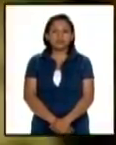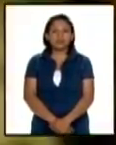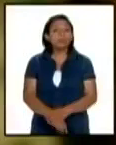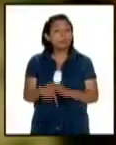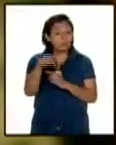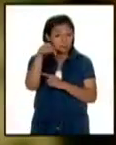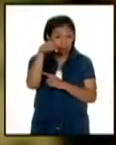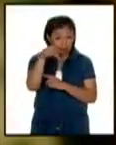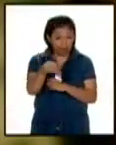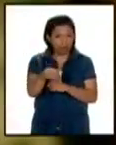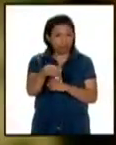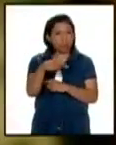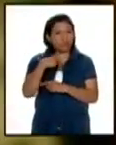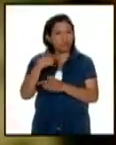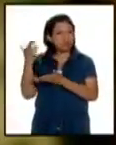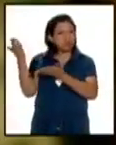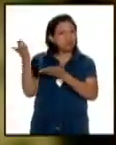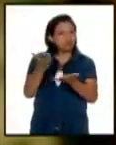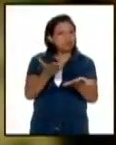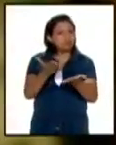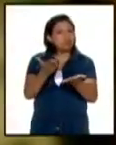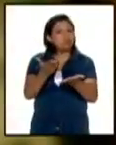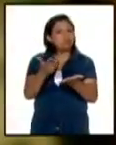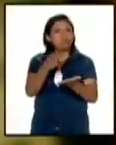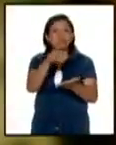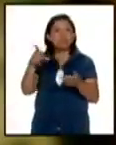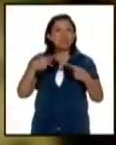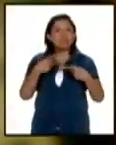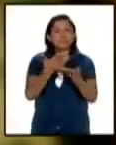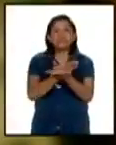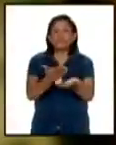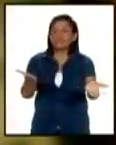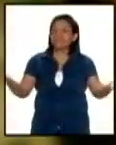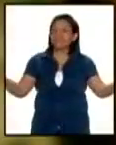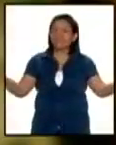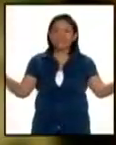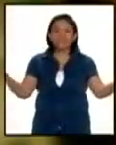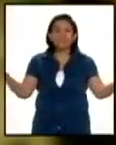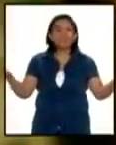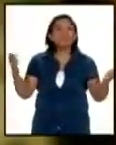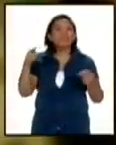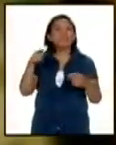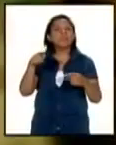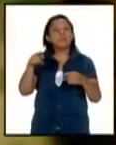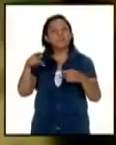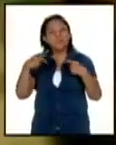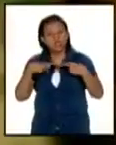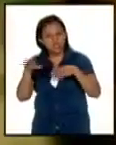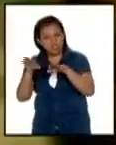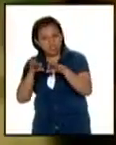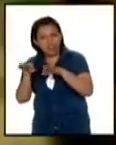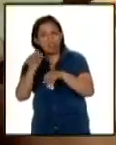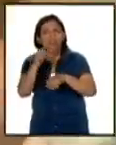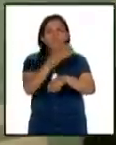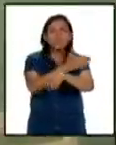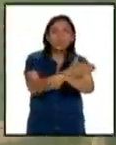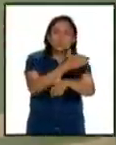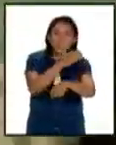Aquí llegué y me recibieron con los brazos abiertos, tanto el equipo operativo como mis